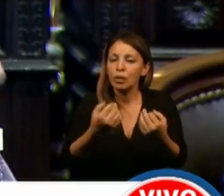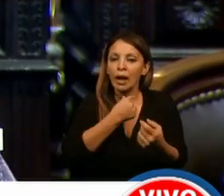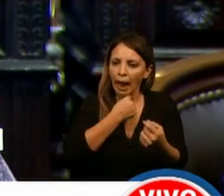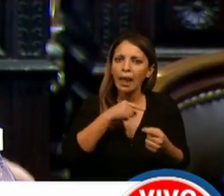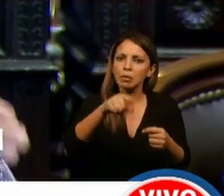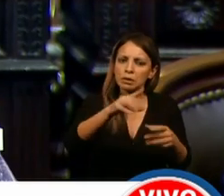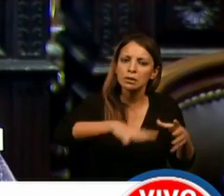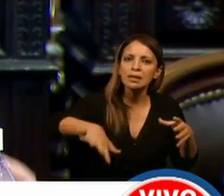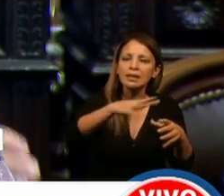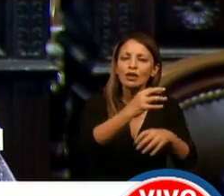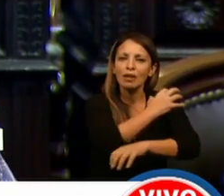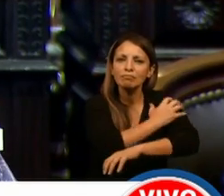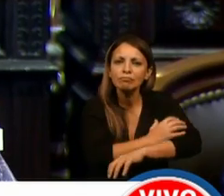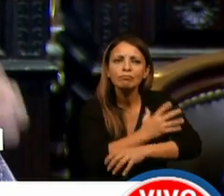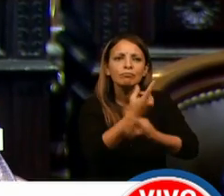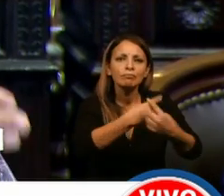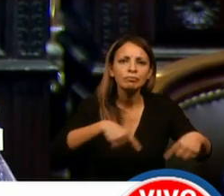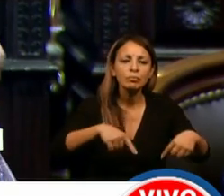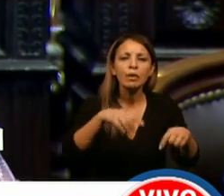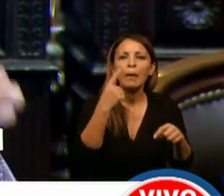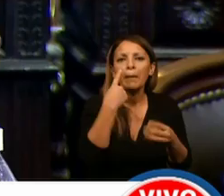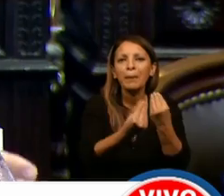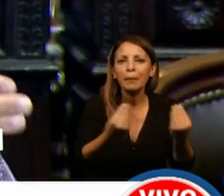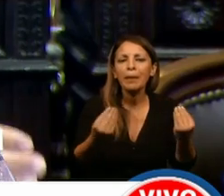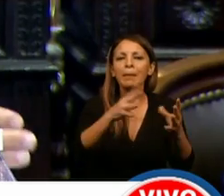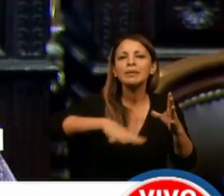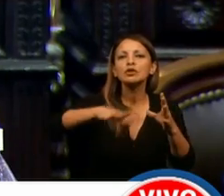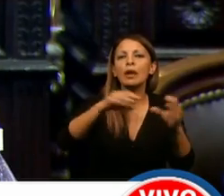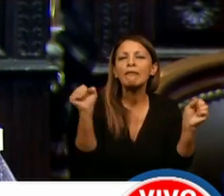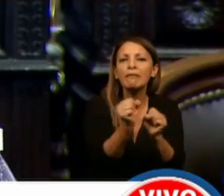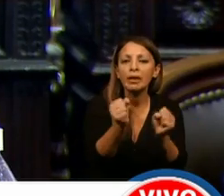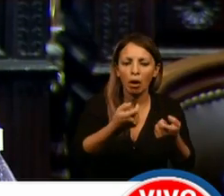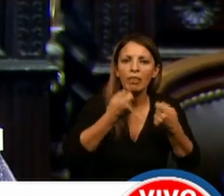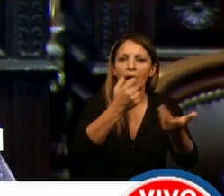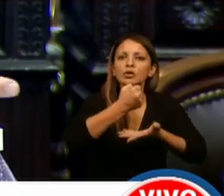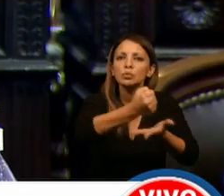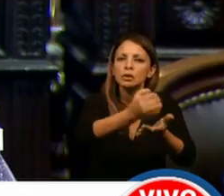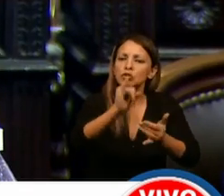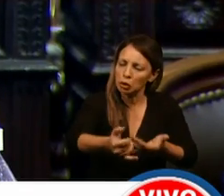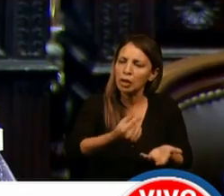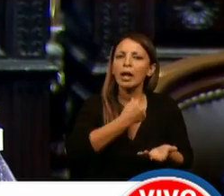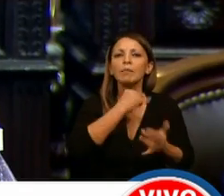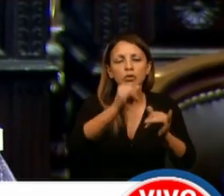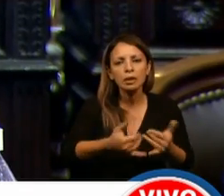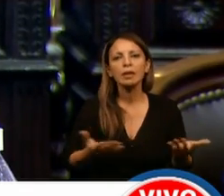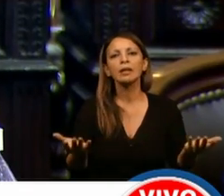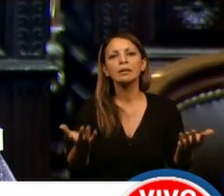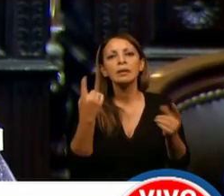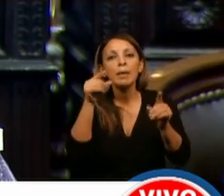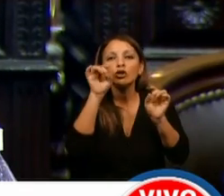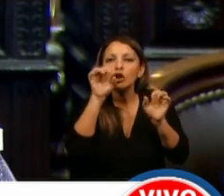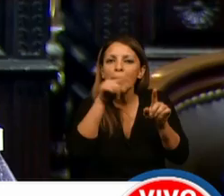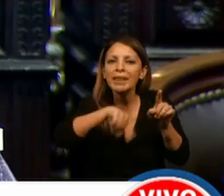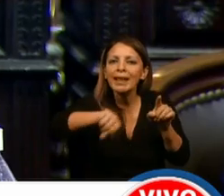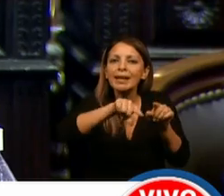menores recursos de estimas fríos de la república argentina tengan un subsidio pero decimos nada más que ellos